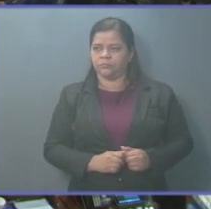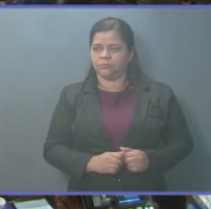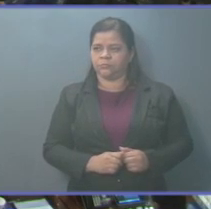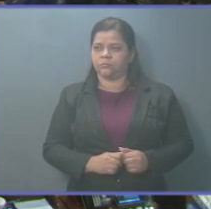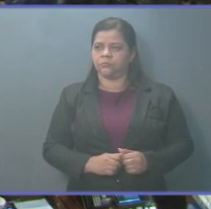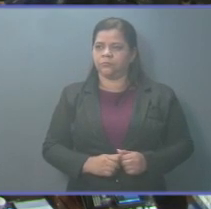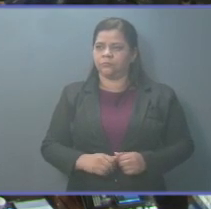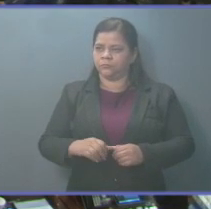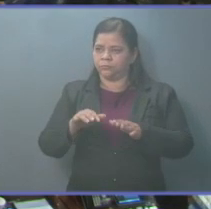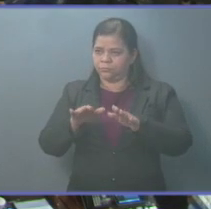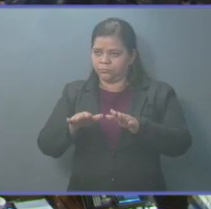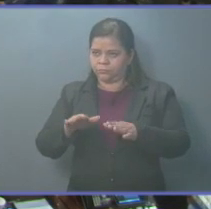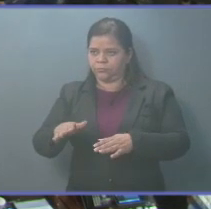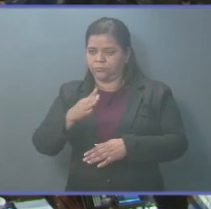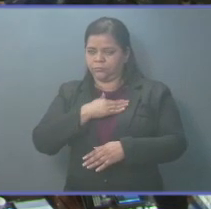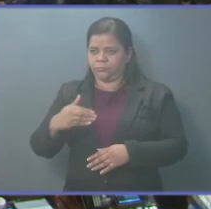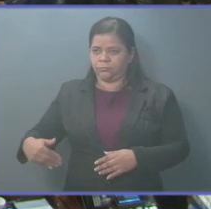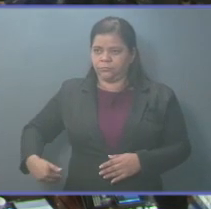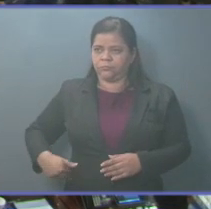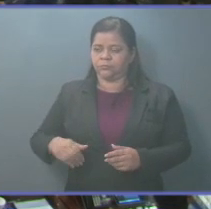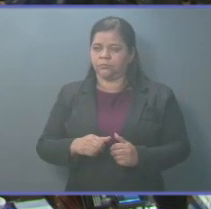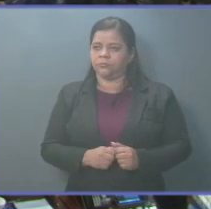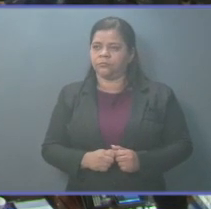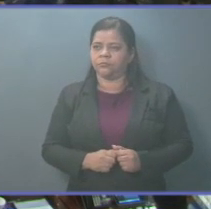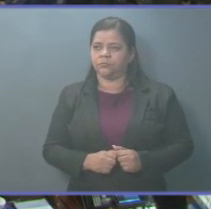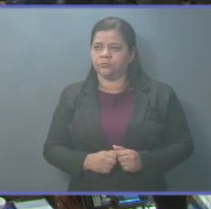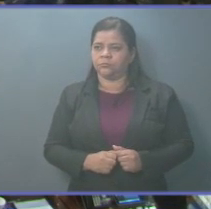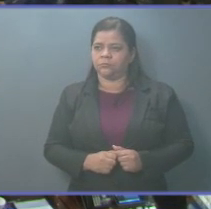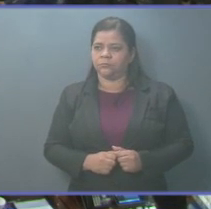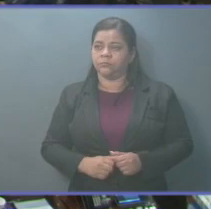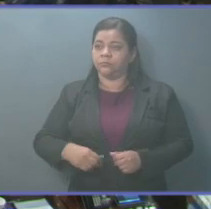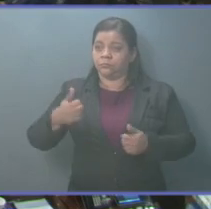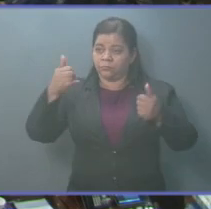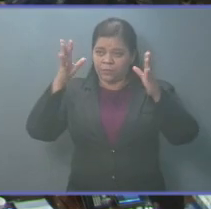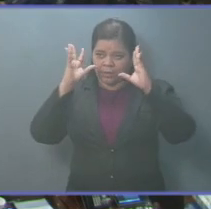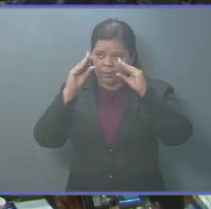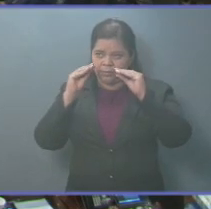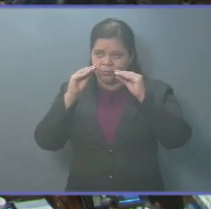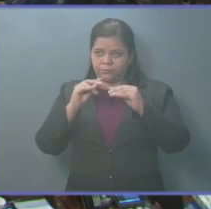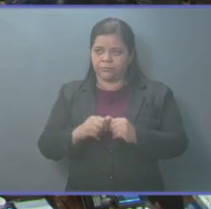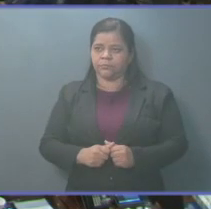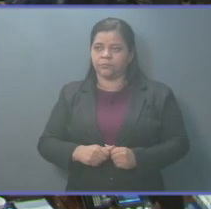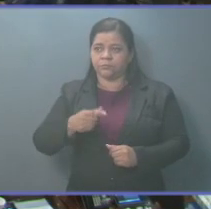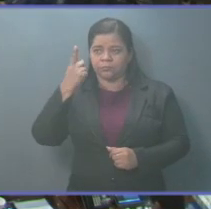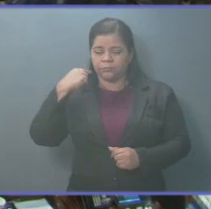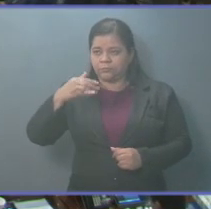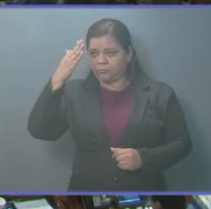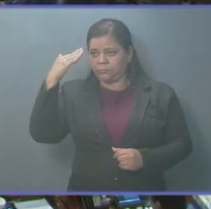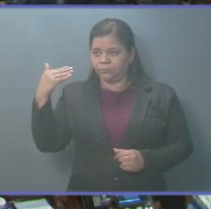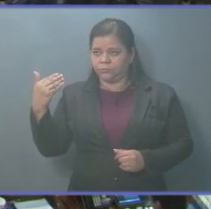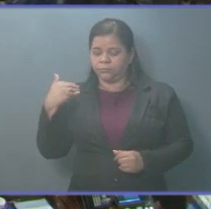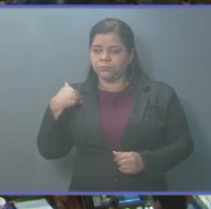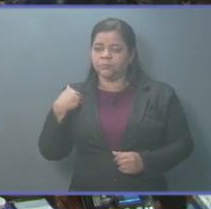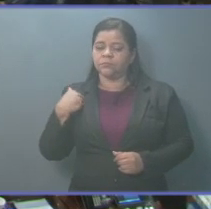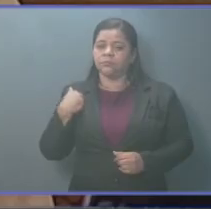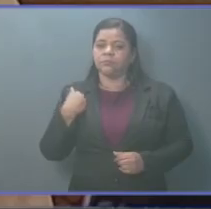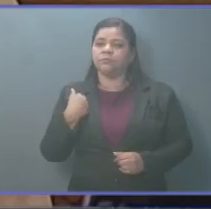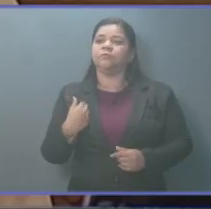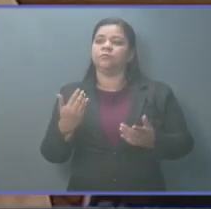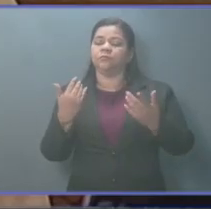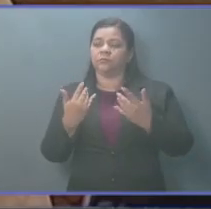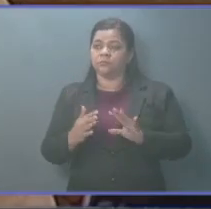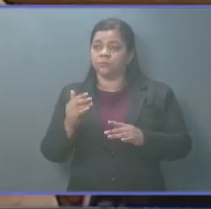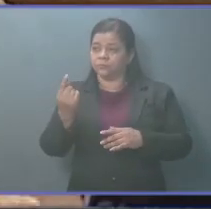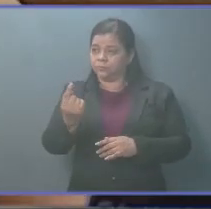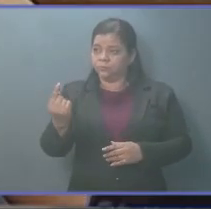Muchísimas gracias, diputado presidente en funciones. Muy buenas noches, señor ministro, alto mando que le